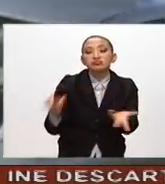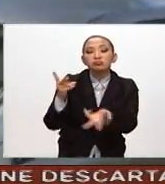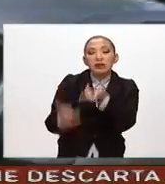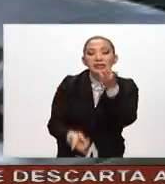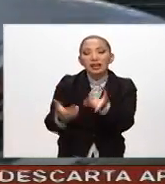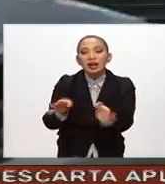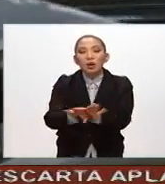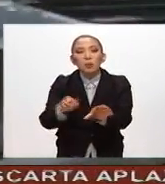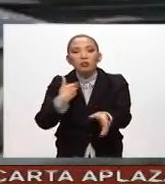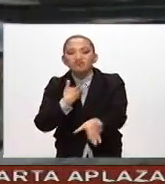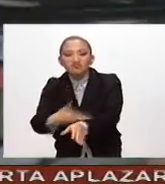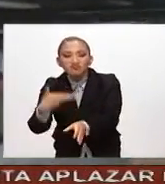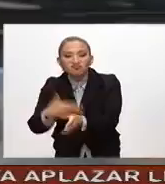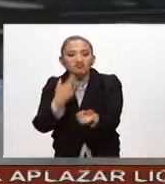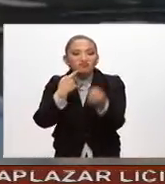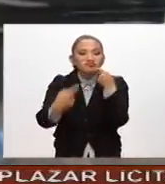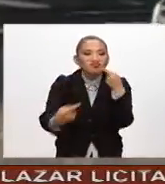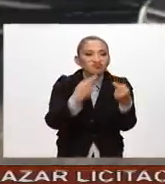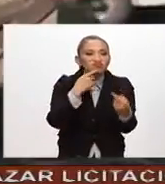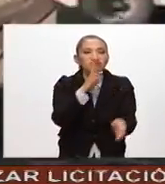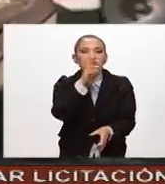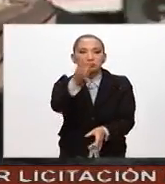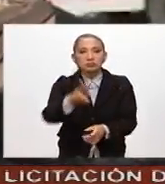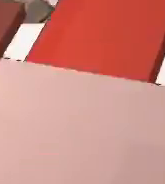para encontrar una salida.